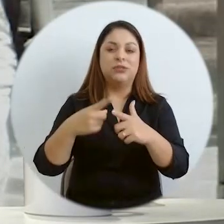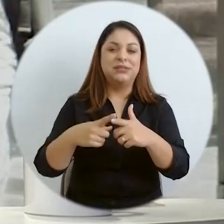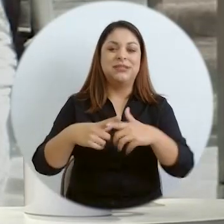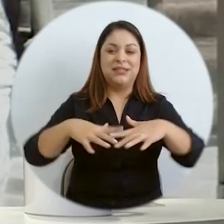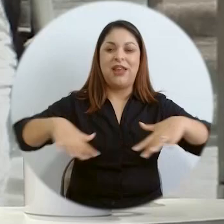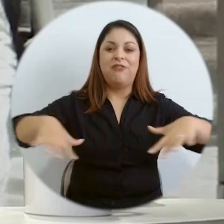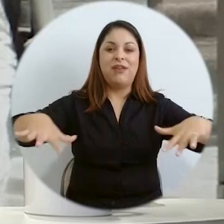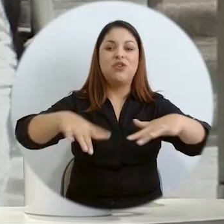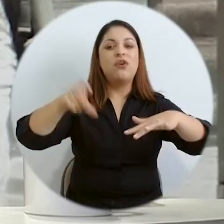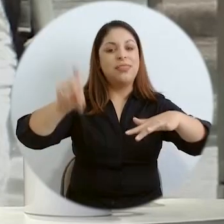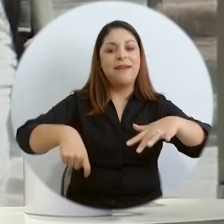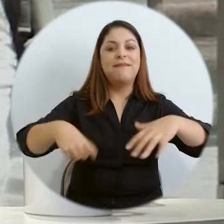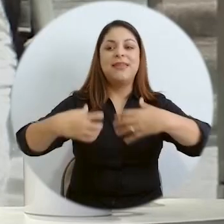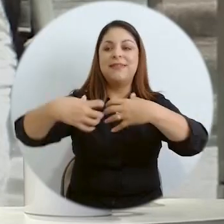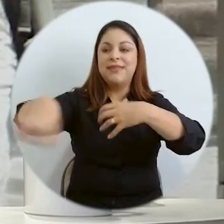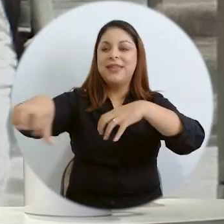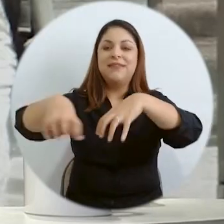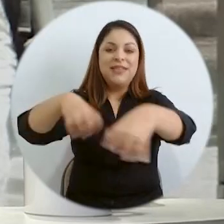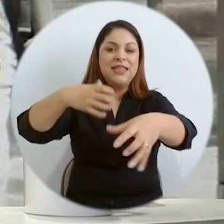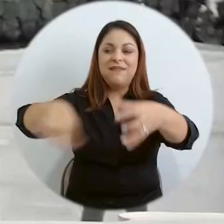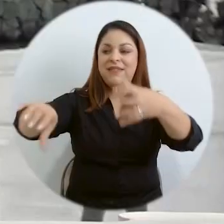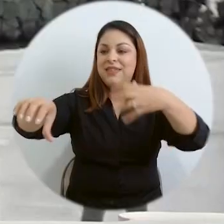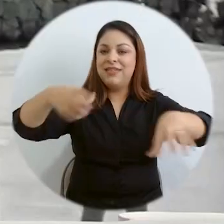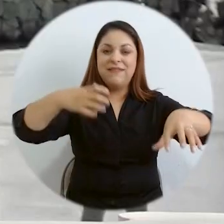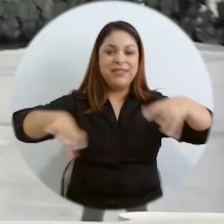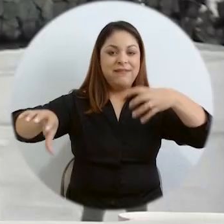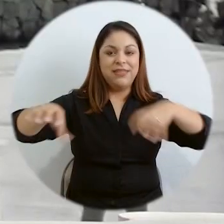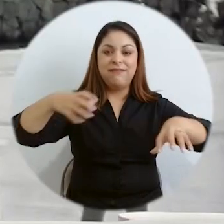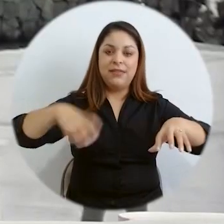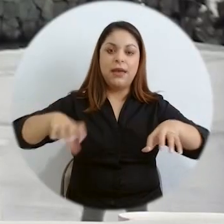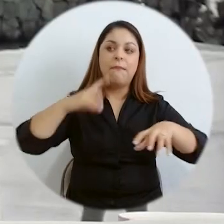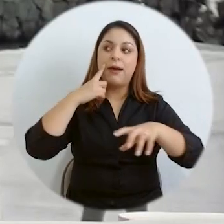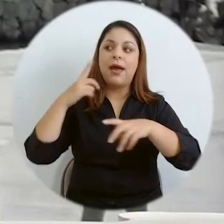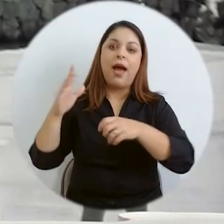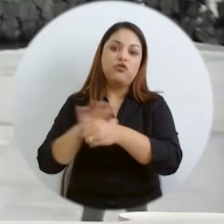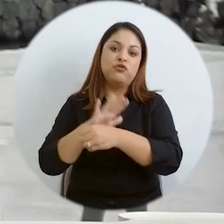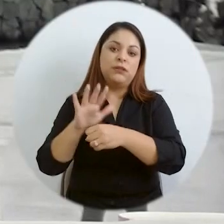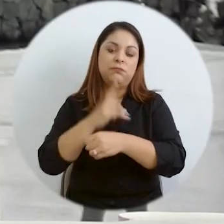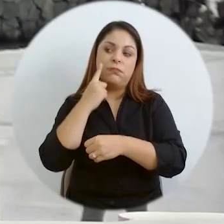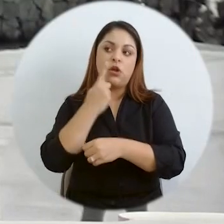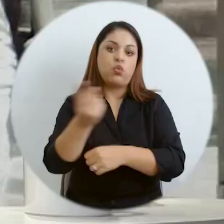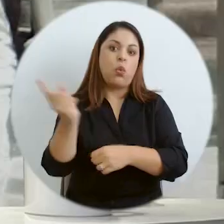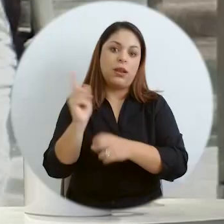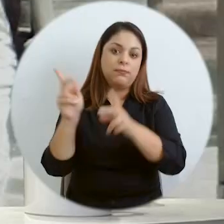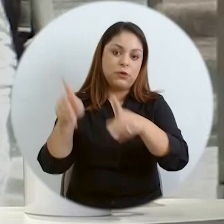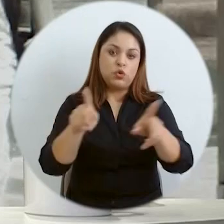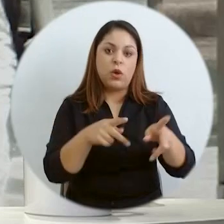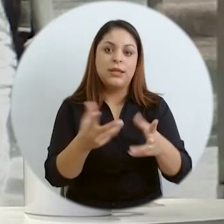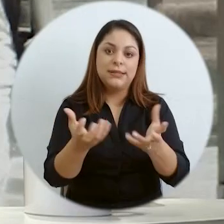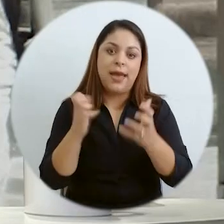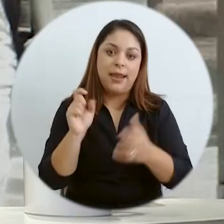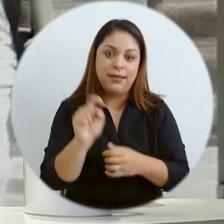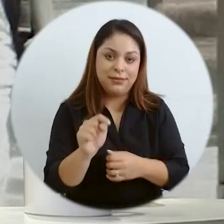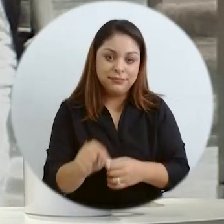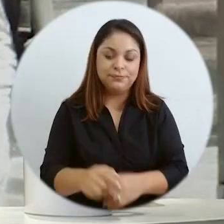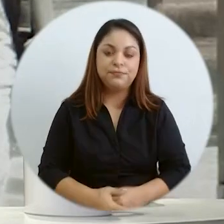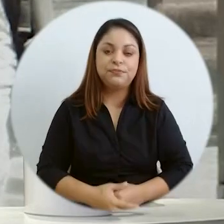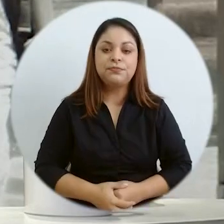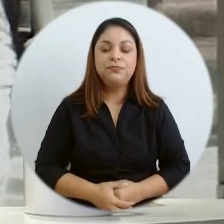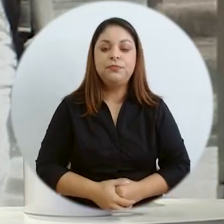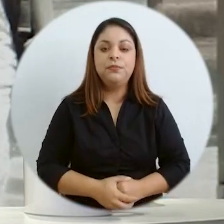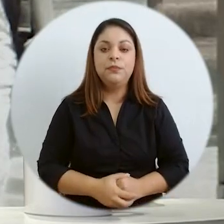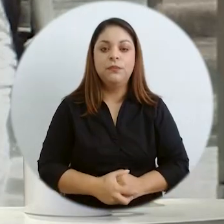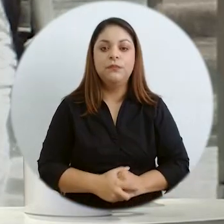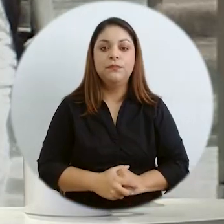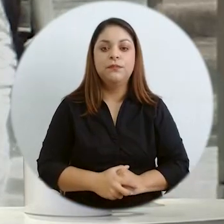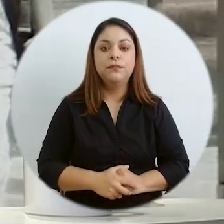seguir dividiendo para que alcance para todas las personas que también quieren aprovechar. Y probablemente ahí es donde